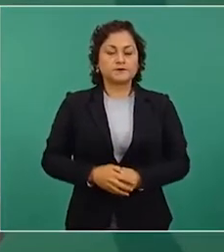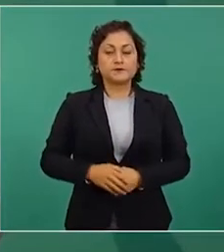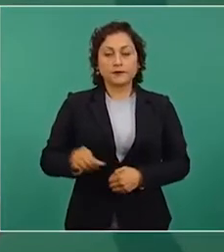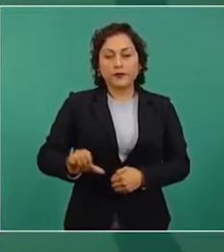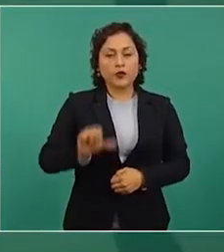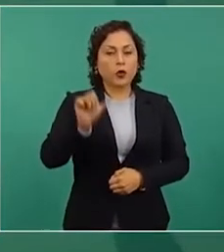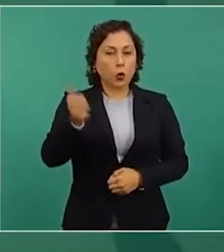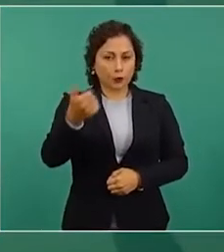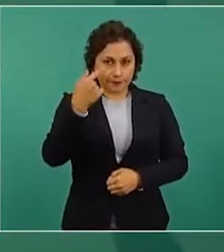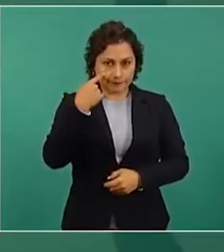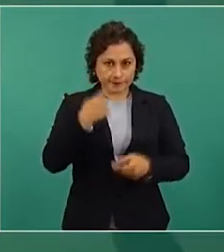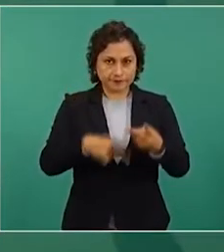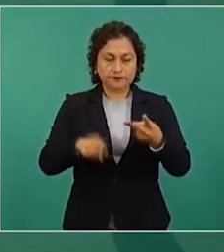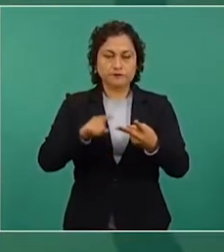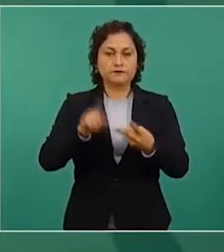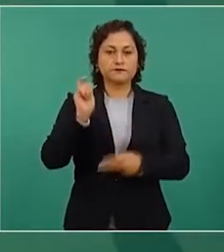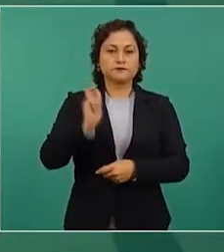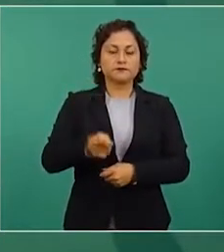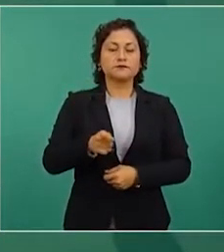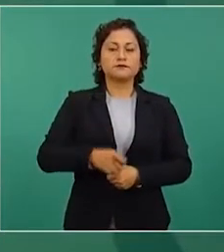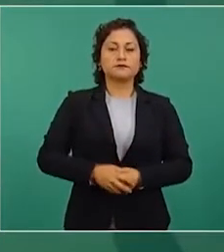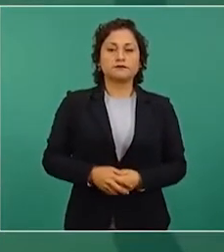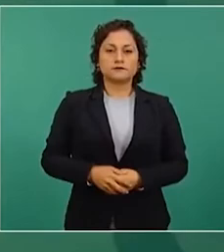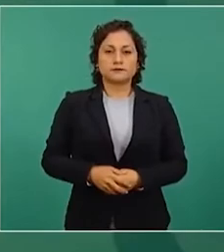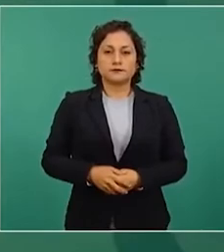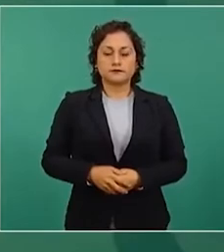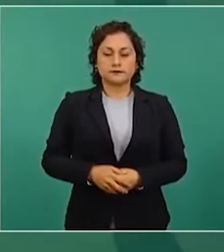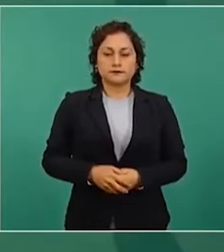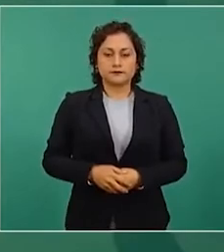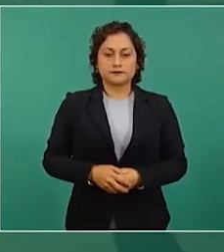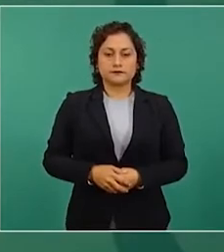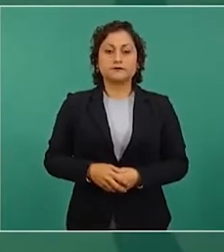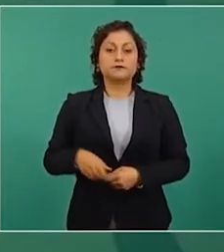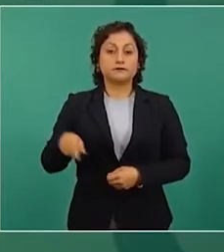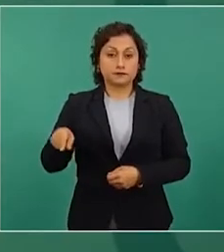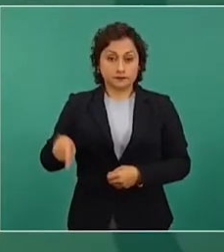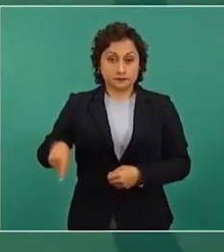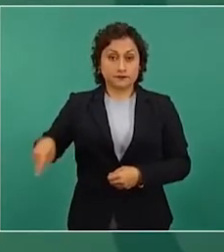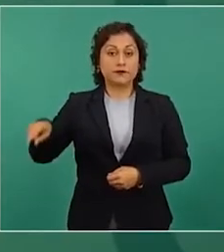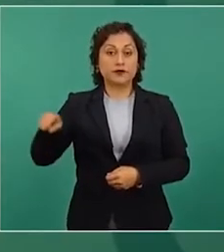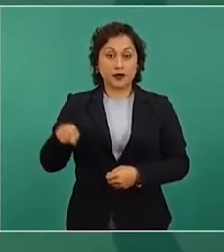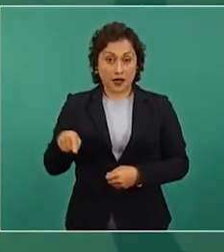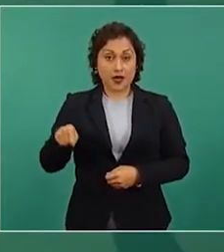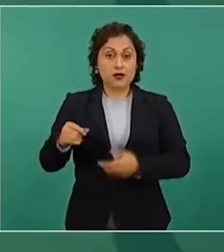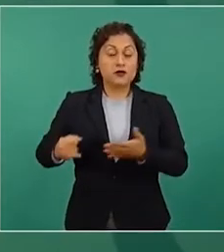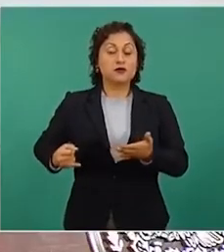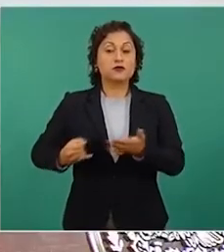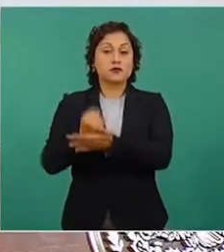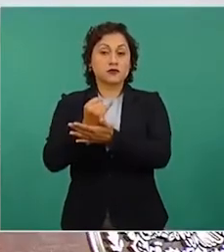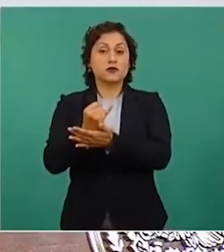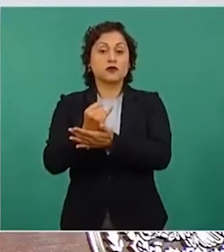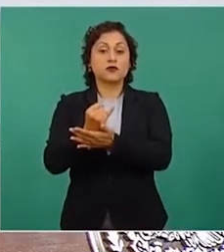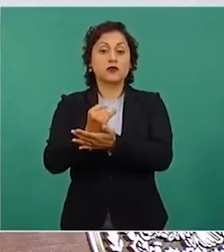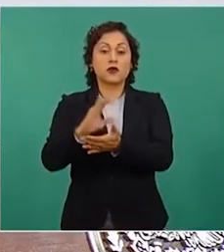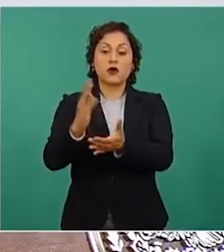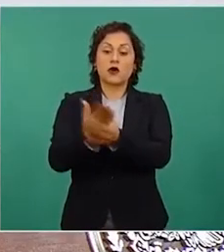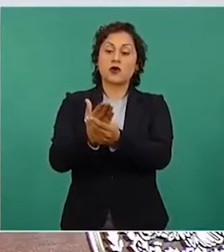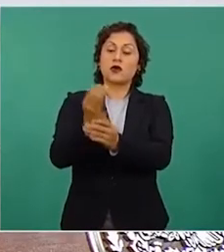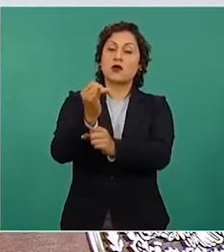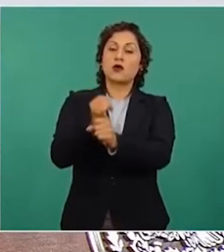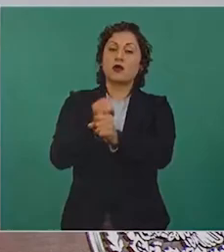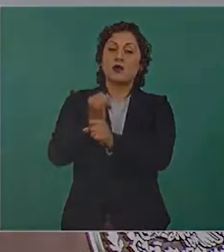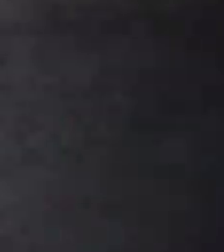fue que mantuvieron también reservado en secreto el expediente de Odebrecht.